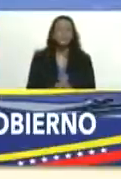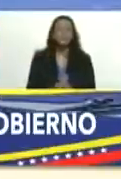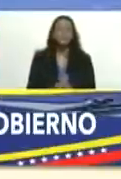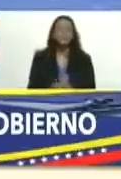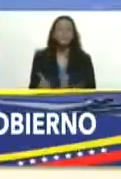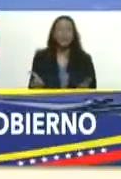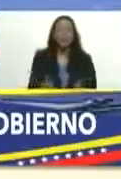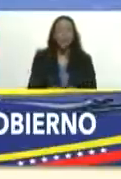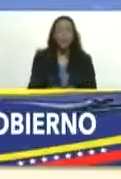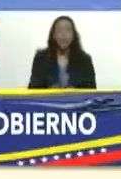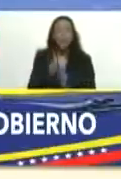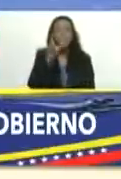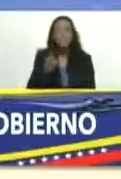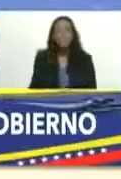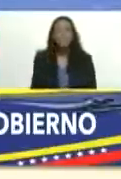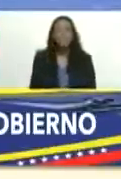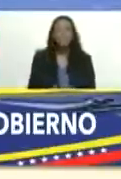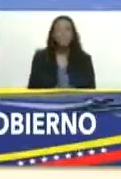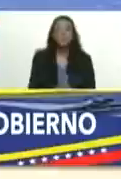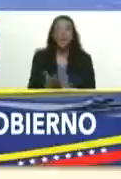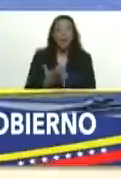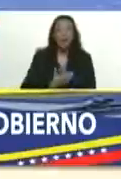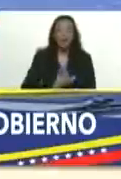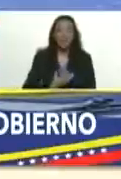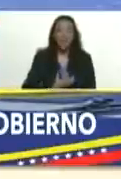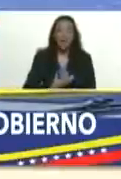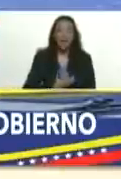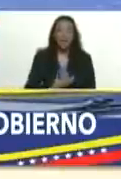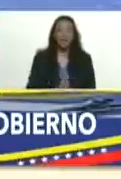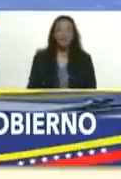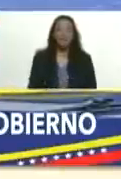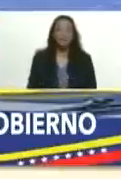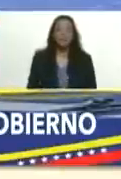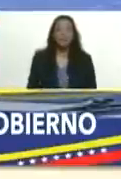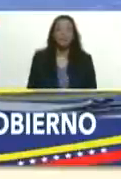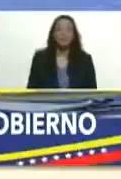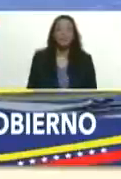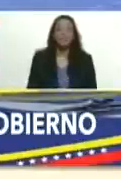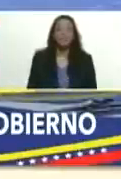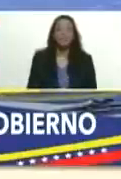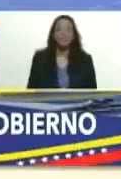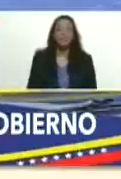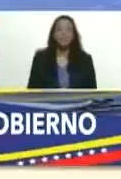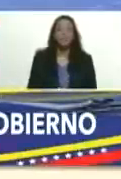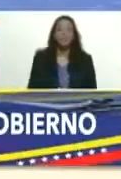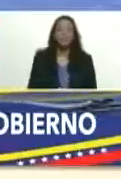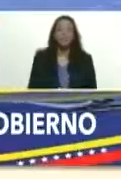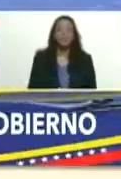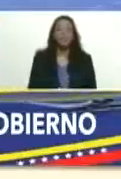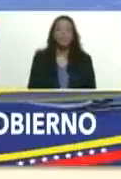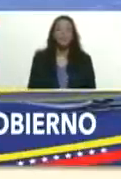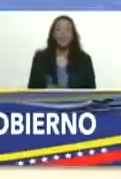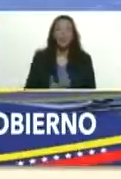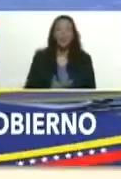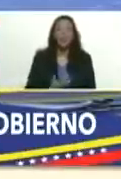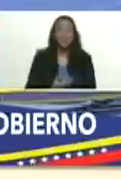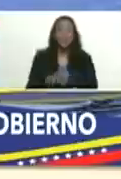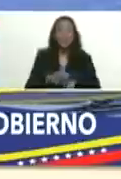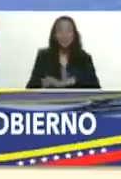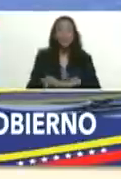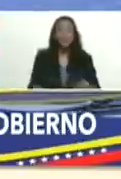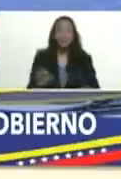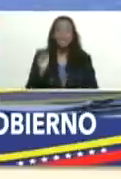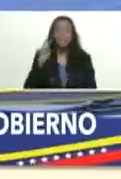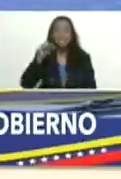Igualmente se encuentra el alcalde de Acarigua, municipio Páez, el alcalde del municipio